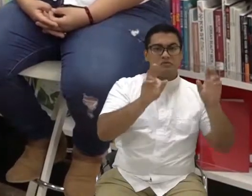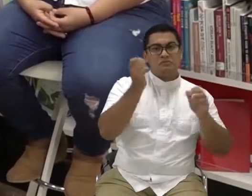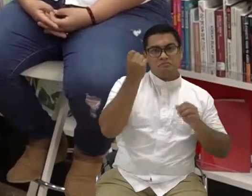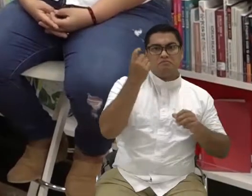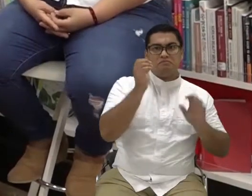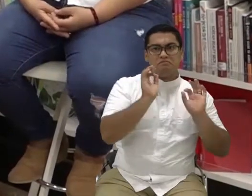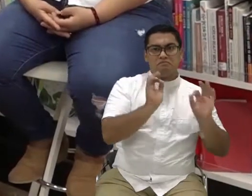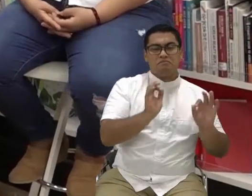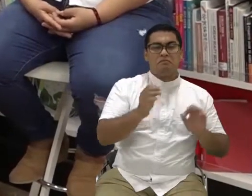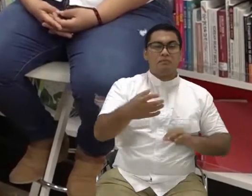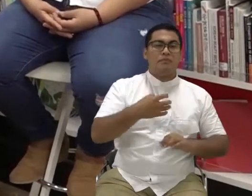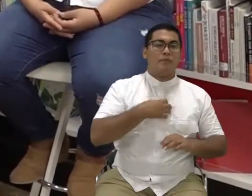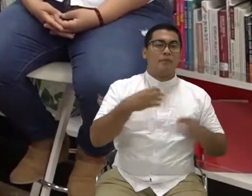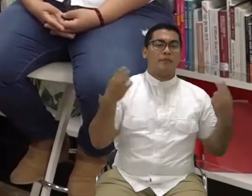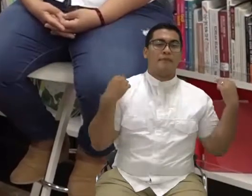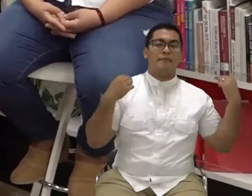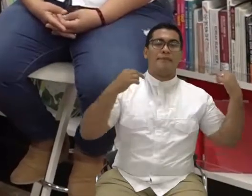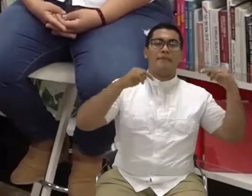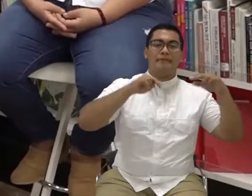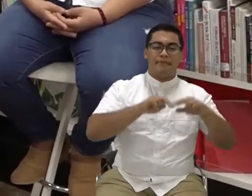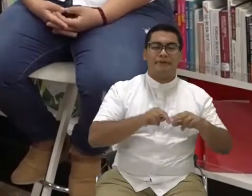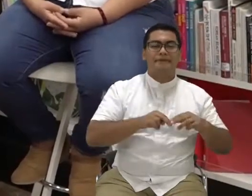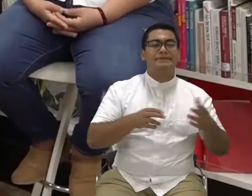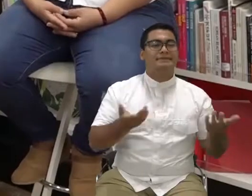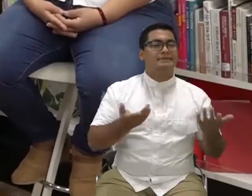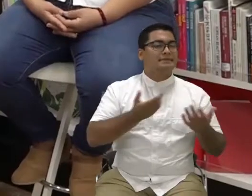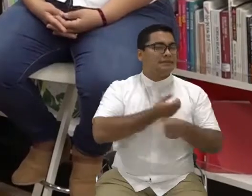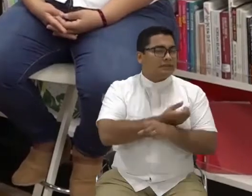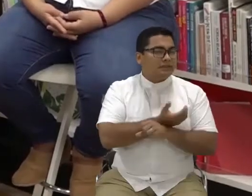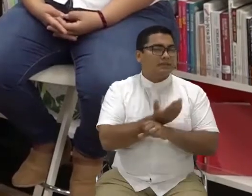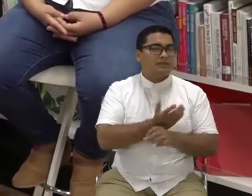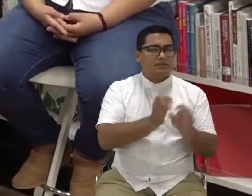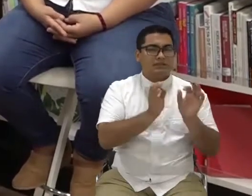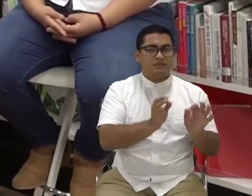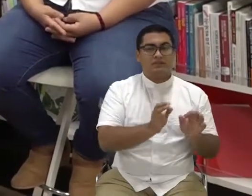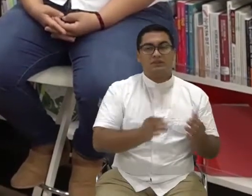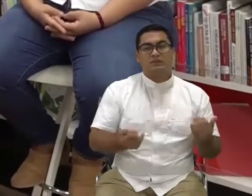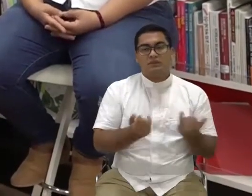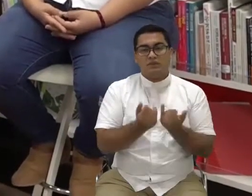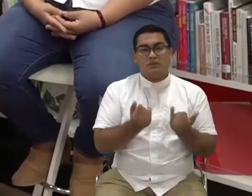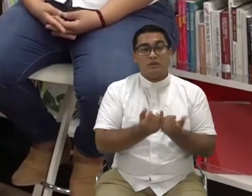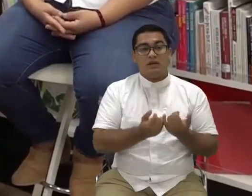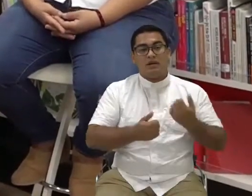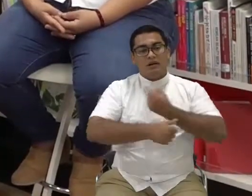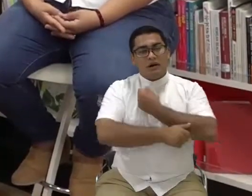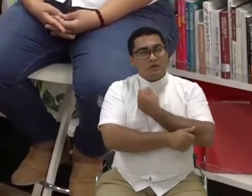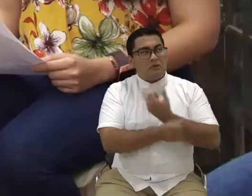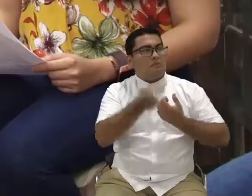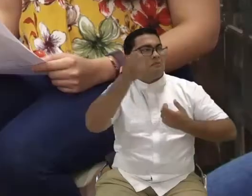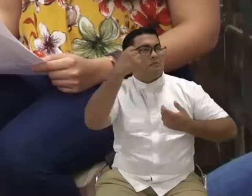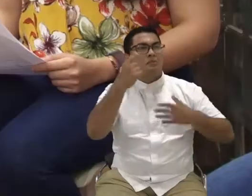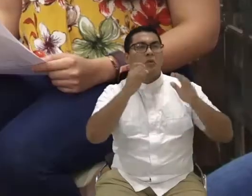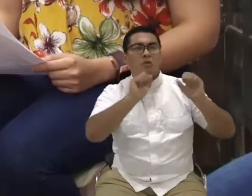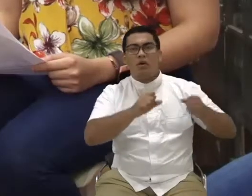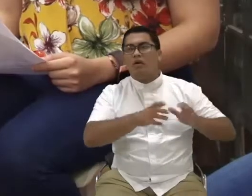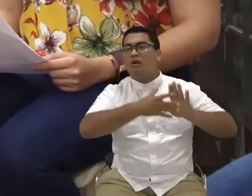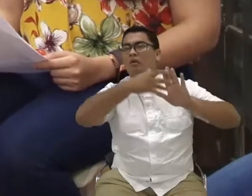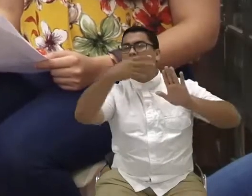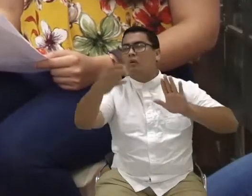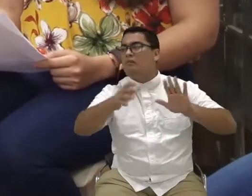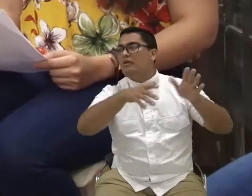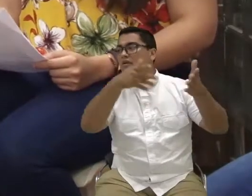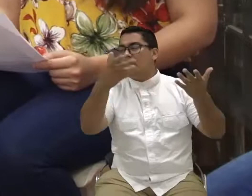tema. Nosotros como docentes y como autoridades tenemos precisamente en primera instancia un gran semillero de personas que pueden llevar el mensaje,